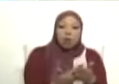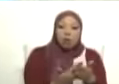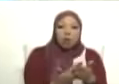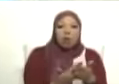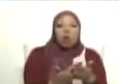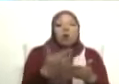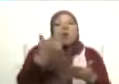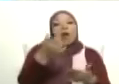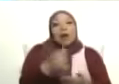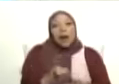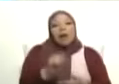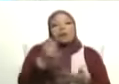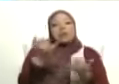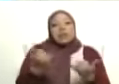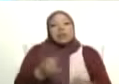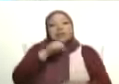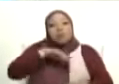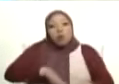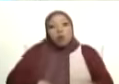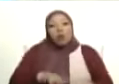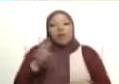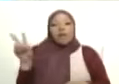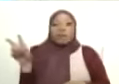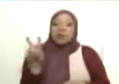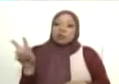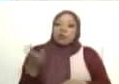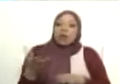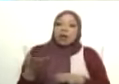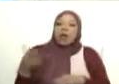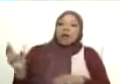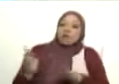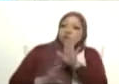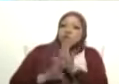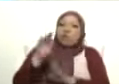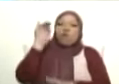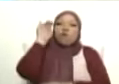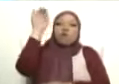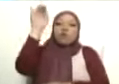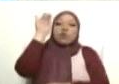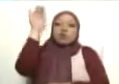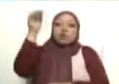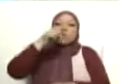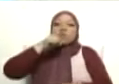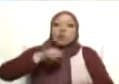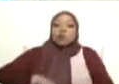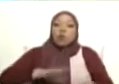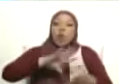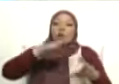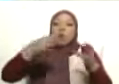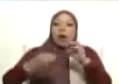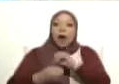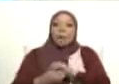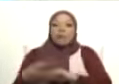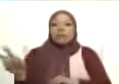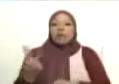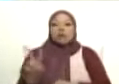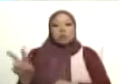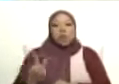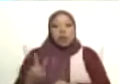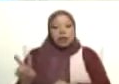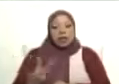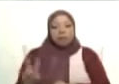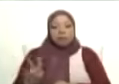de un momento histórico, de un antes que va a marcar un antes y un después. Un momento histórico